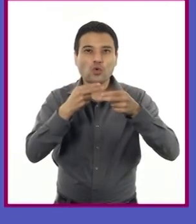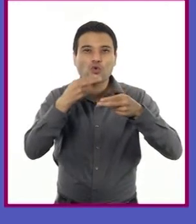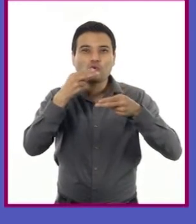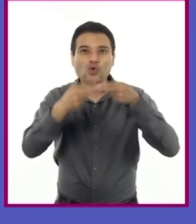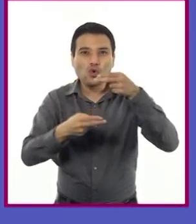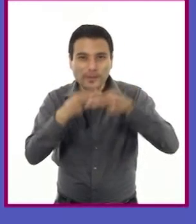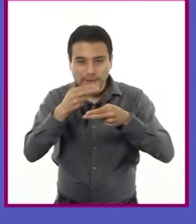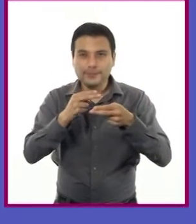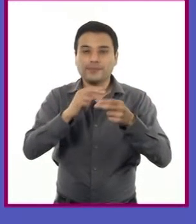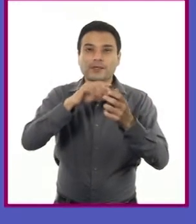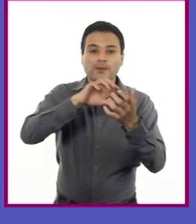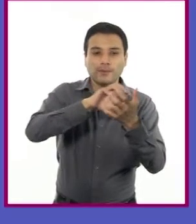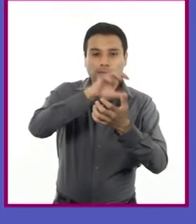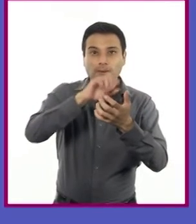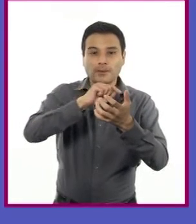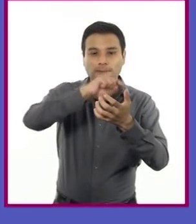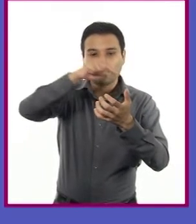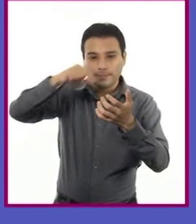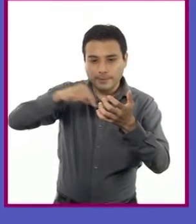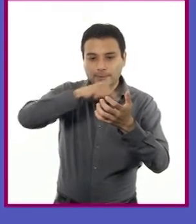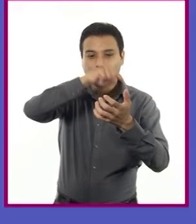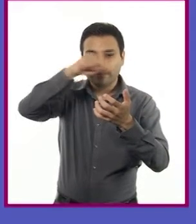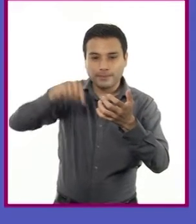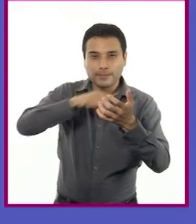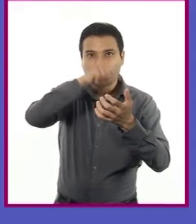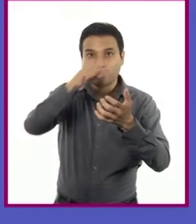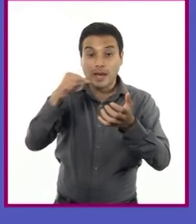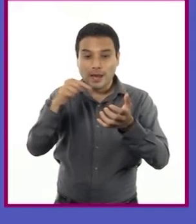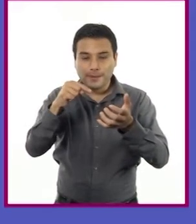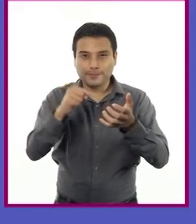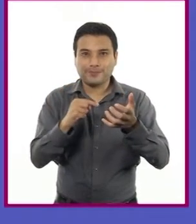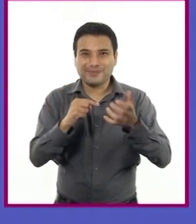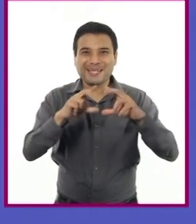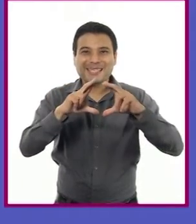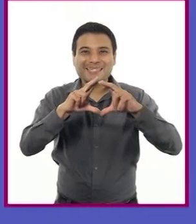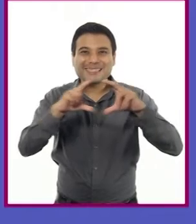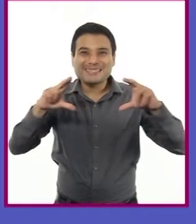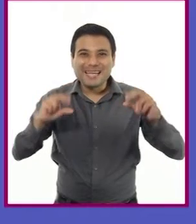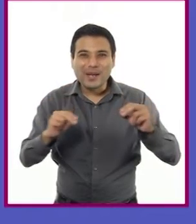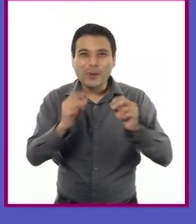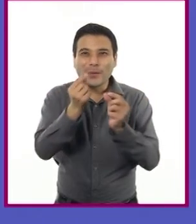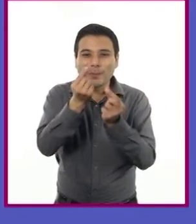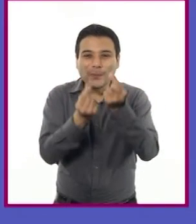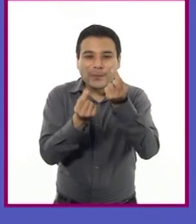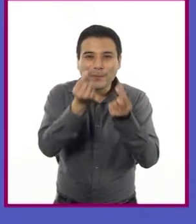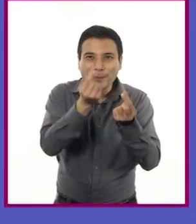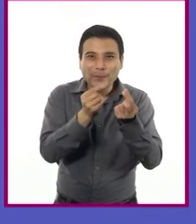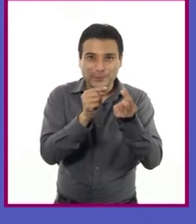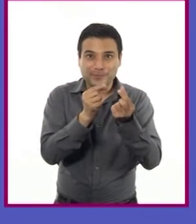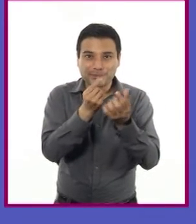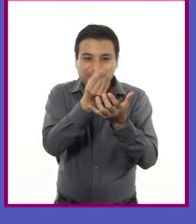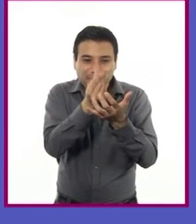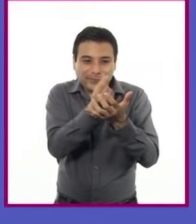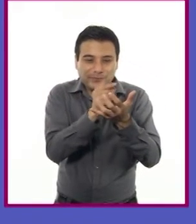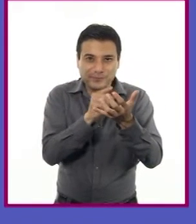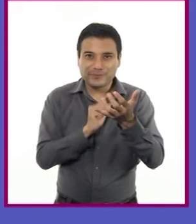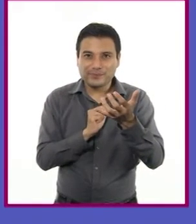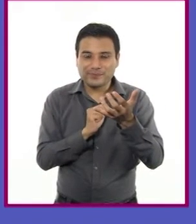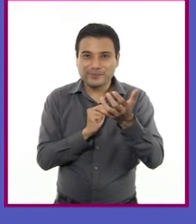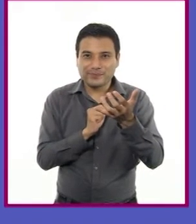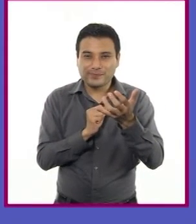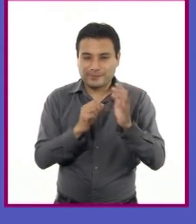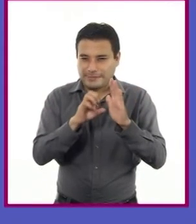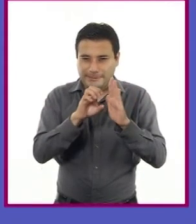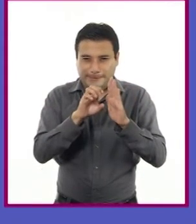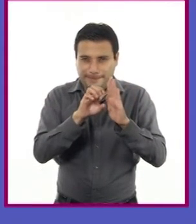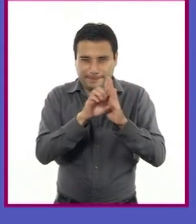vez. Así se forma el granizo, capa por capa. En cambio, si es el